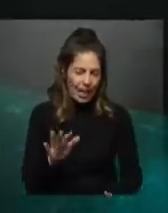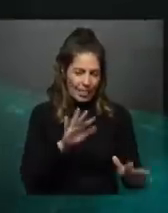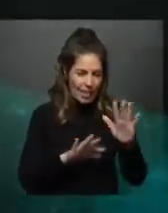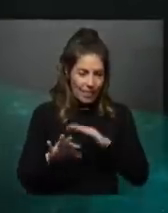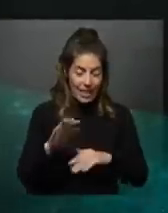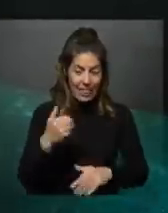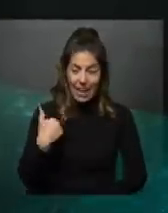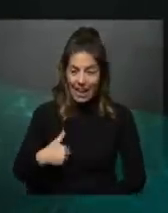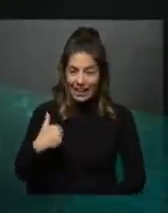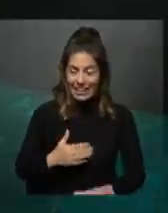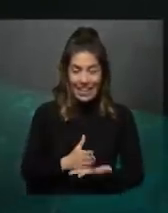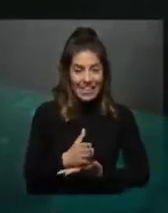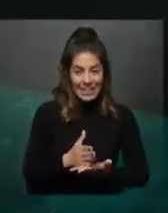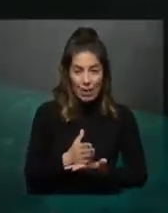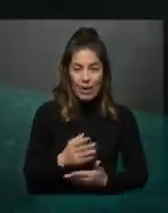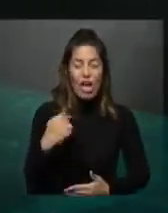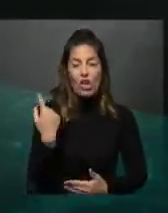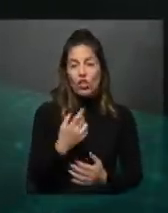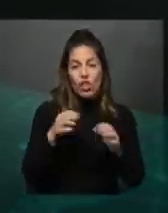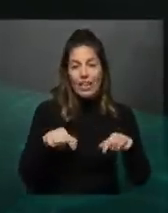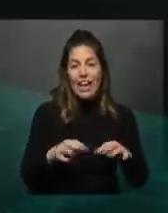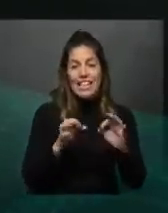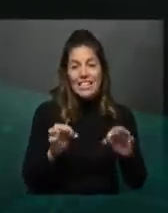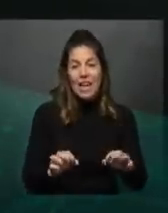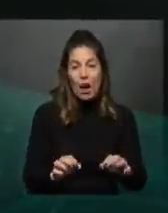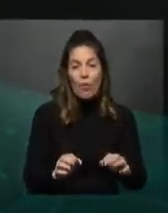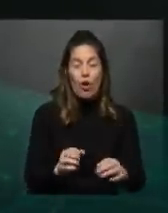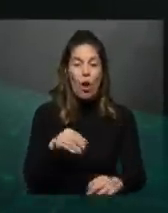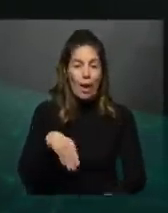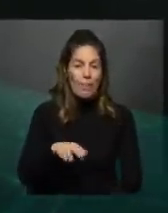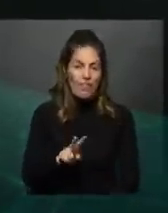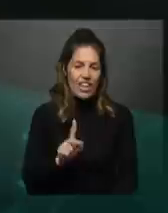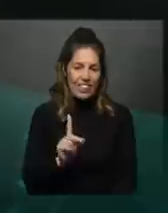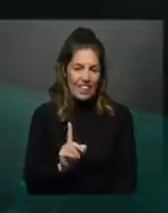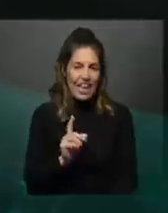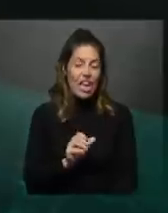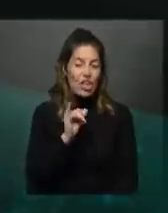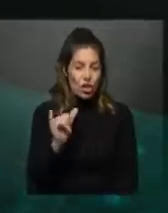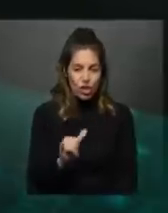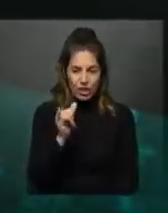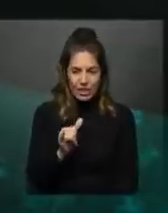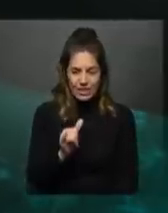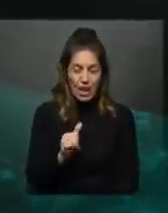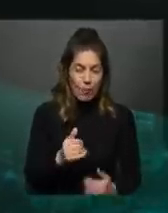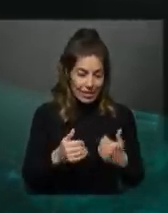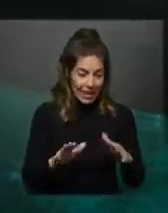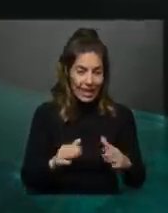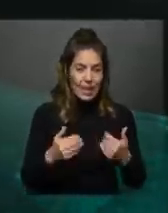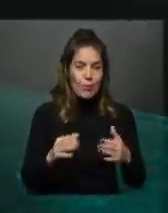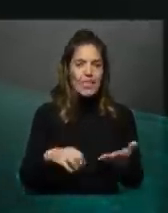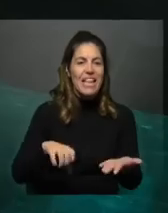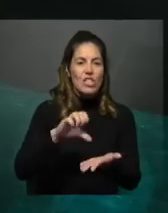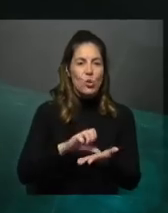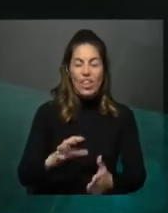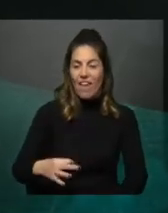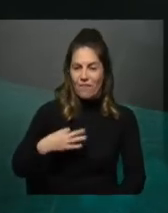siempre bueno nosotros hasta acá llegamos con la primera edición de mbd noticias en minutos arranca ciudad Viva en la pantalla de TV